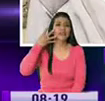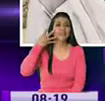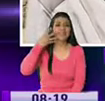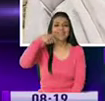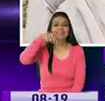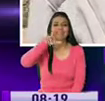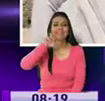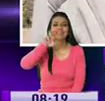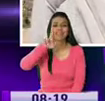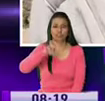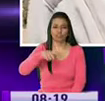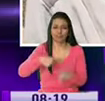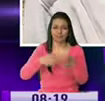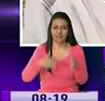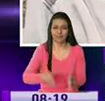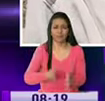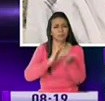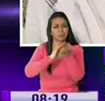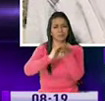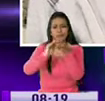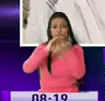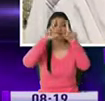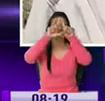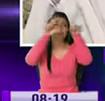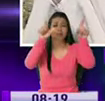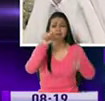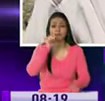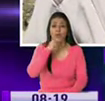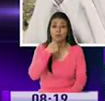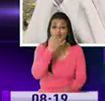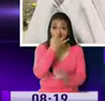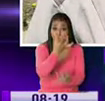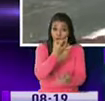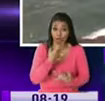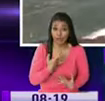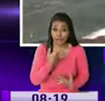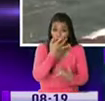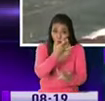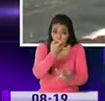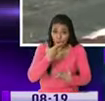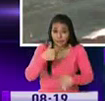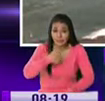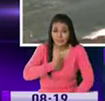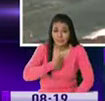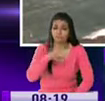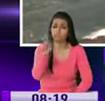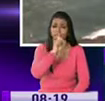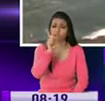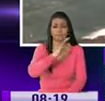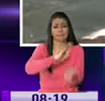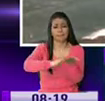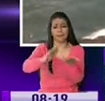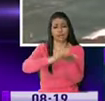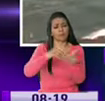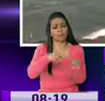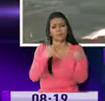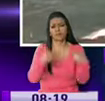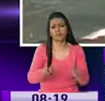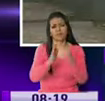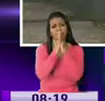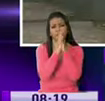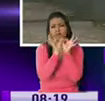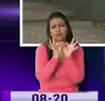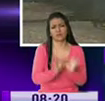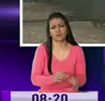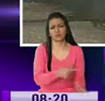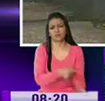que yo digo, perdón, señores del agua potable, no me odien, es por el bien de todos, pero otra velita, no sean malitos, estén arreglando. Tienen que